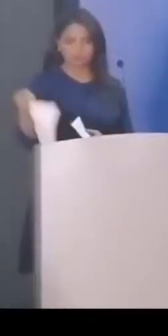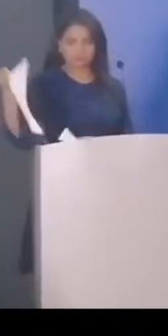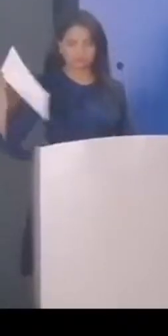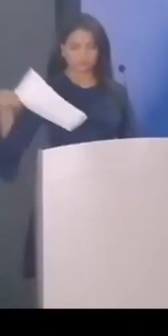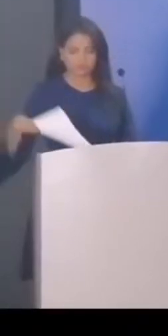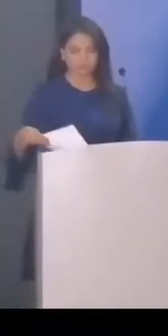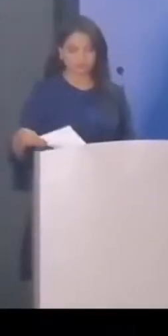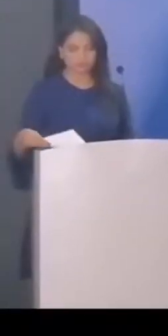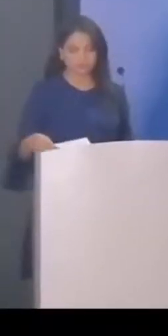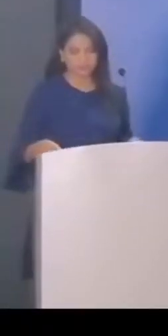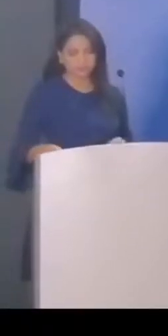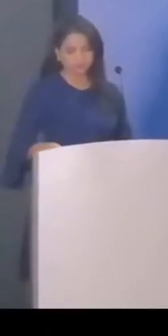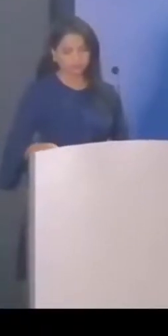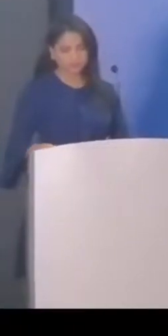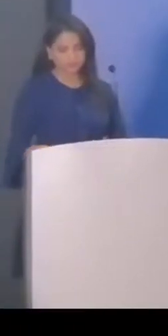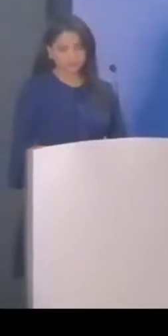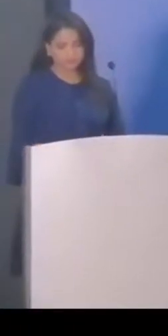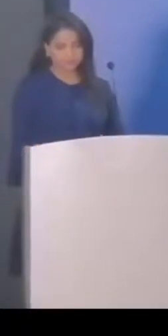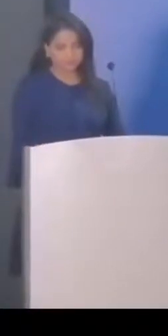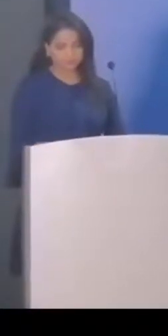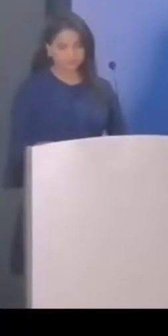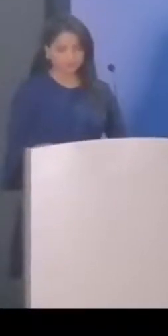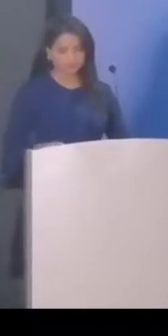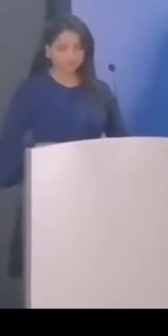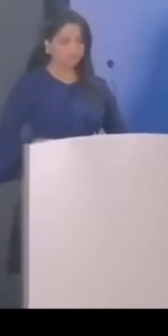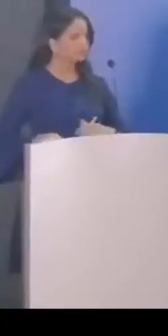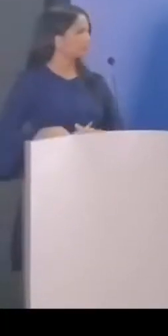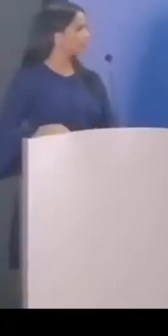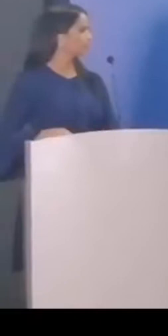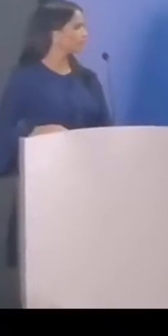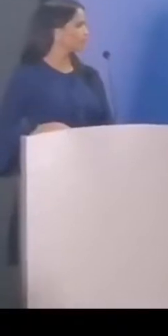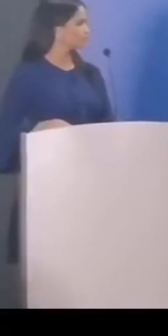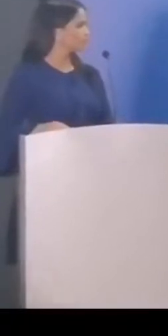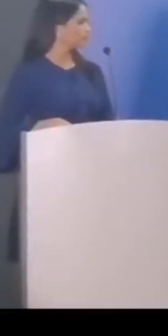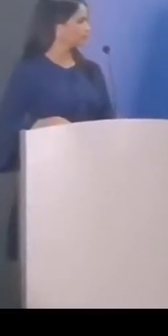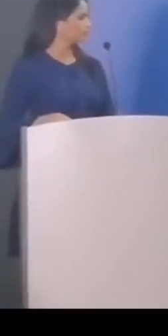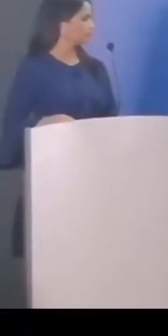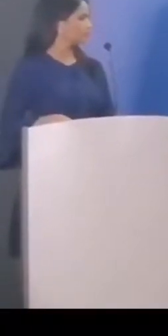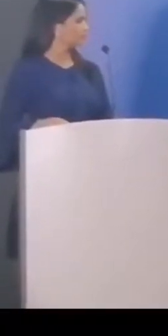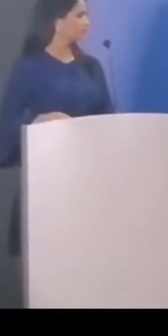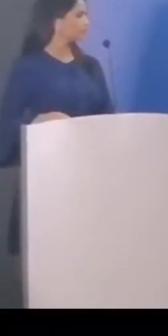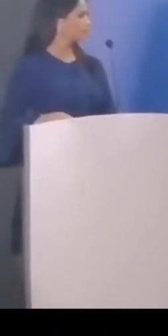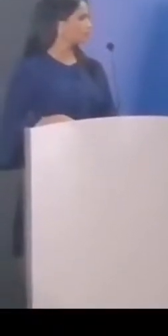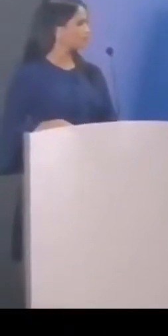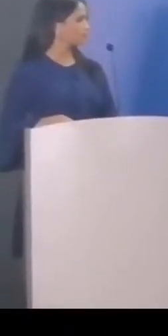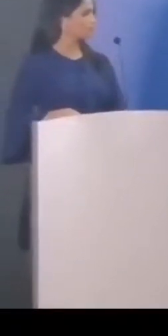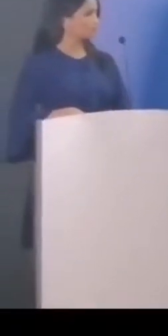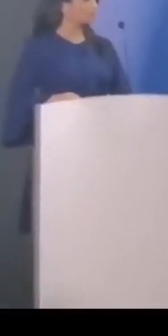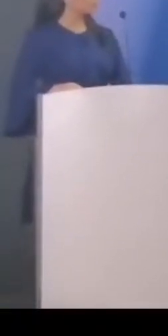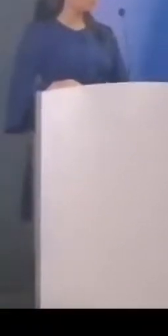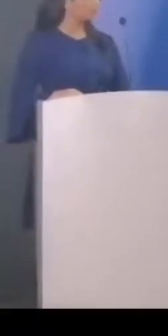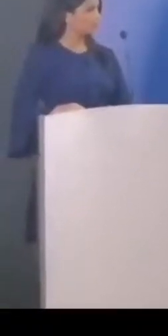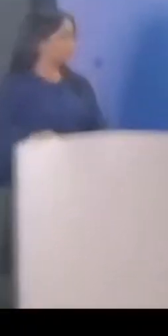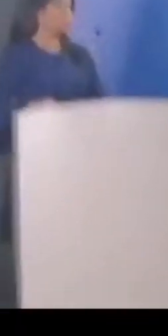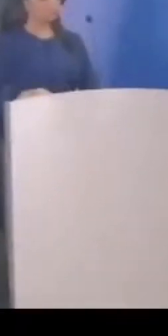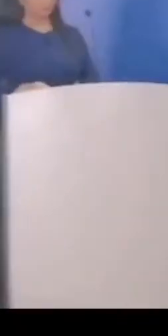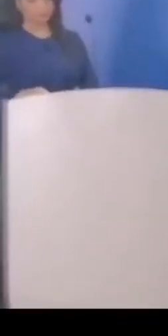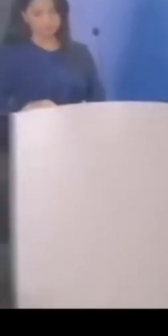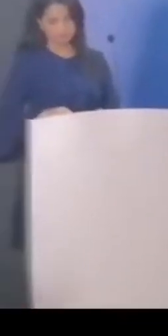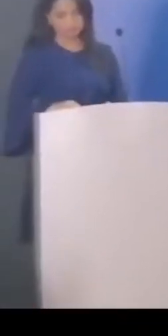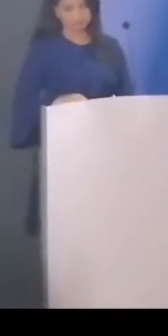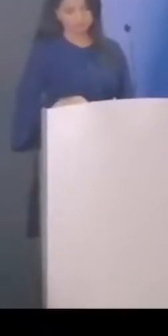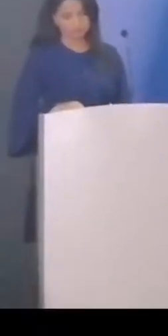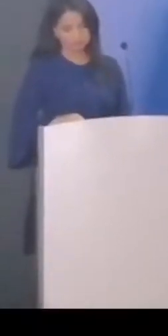Me es grato anunciarle que el día de hoy en consejos de gabinete se le ha aprobado a la ministra de Educación